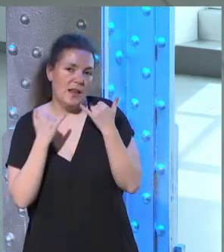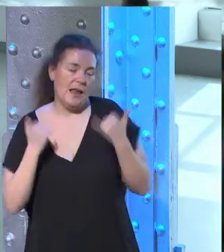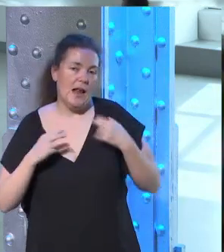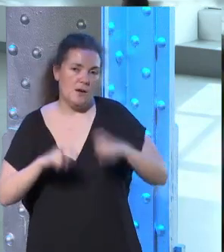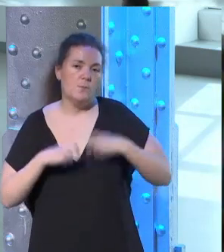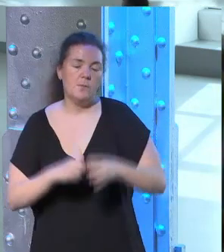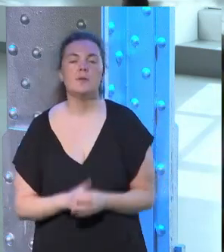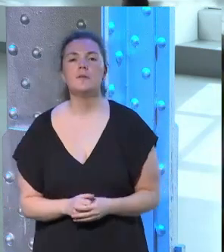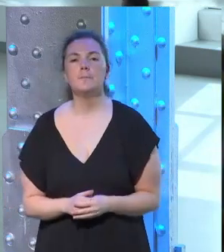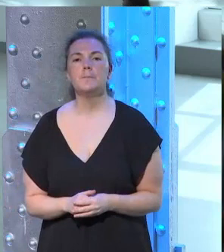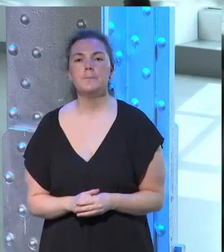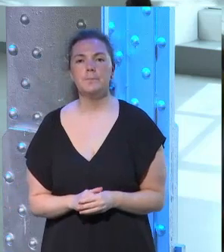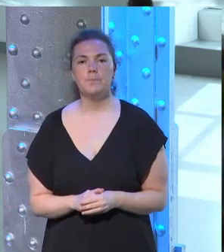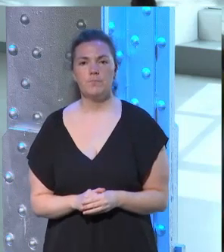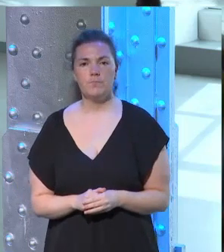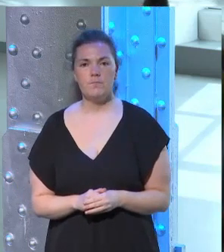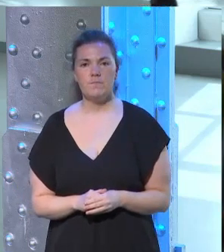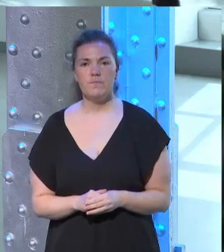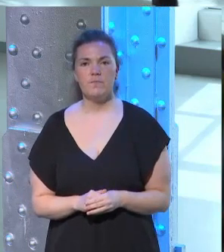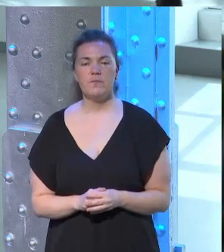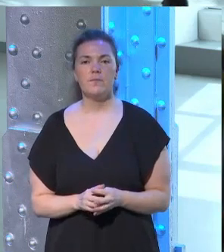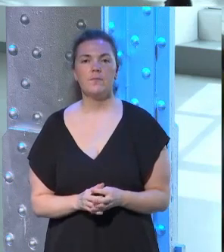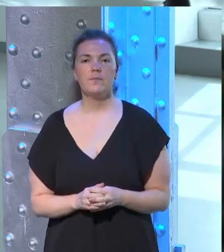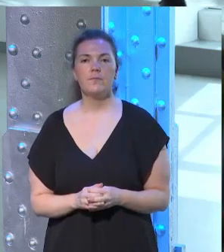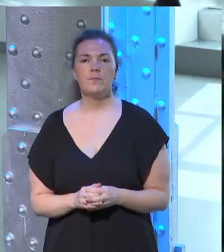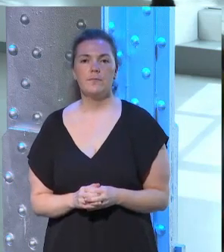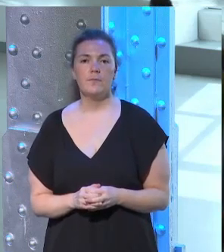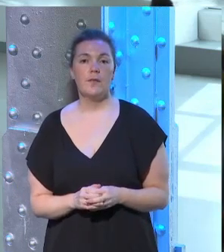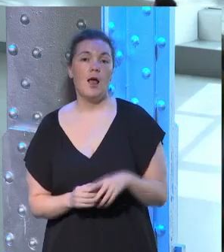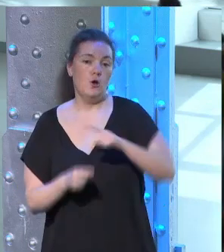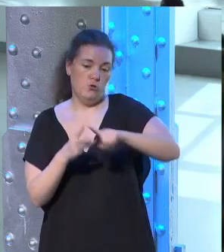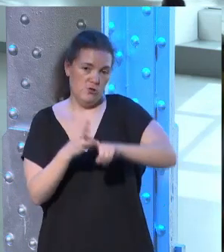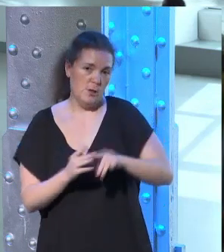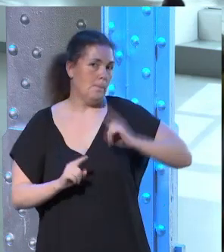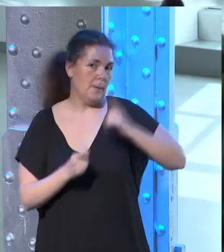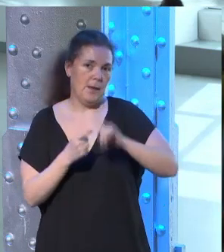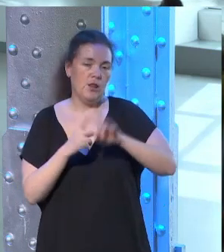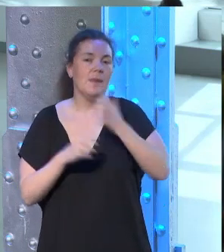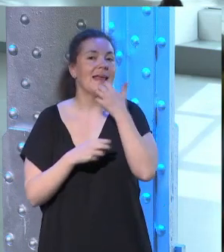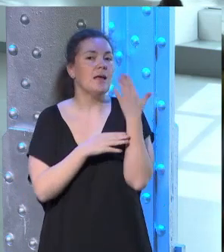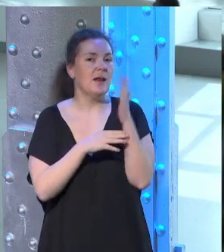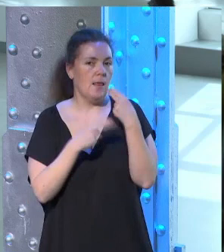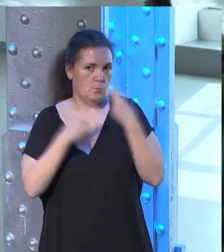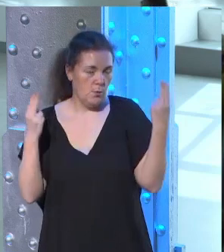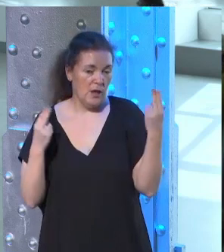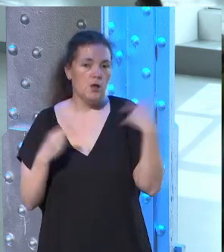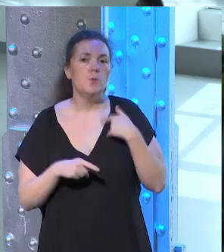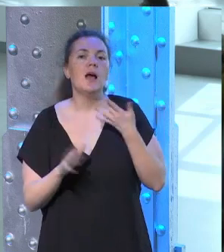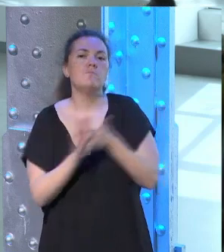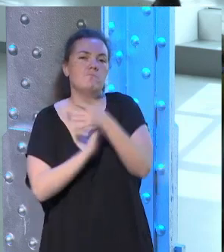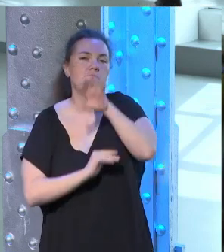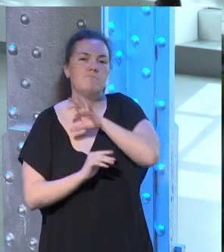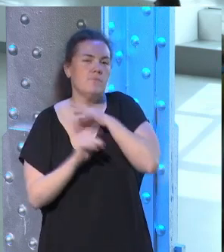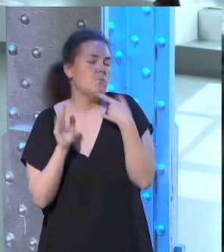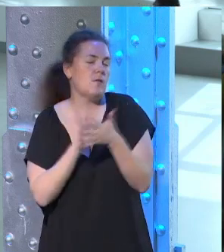Juancho, pásale. Juancho, luego Belén. Varias cosas. Bueno, primero sobre la ejemplaridad pública. Yo voy a contar una anécdota, la voy a contar